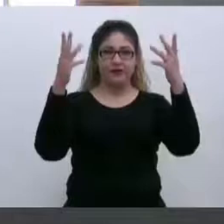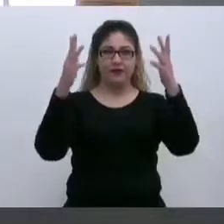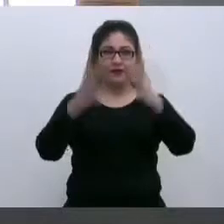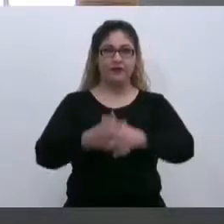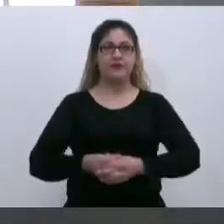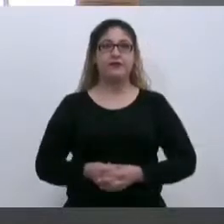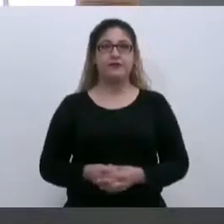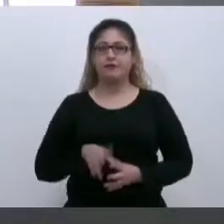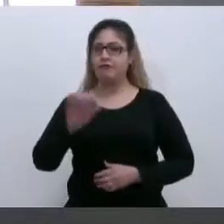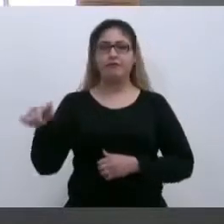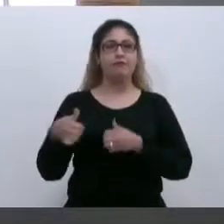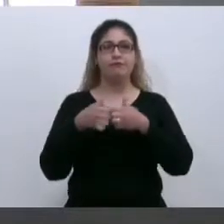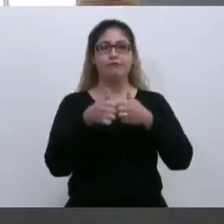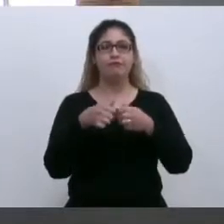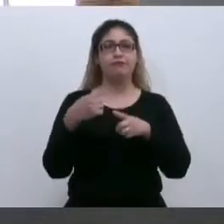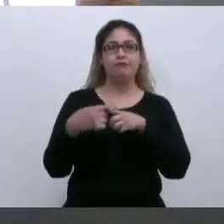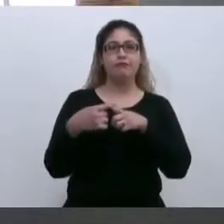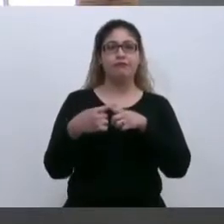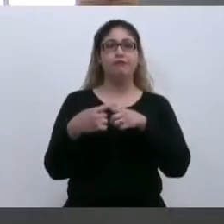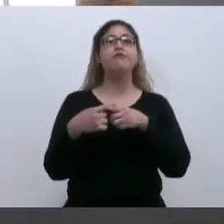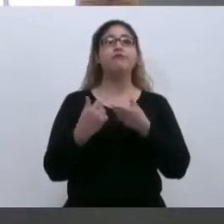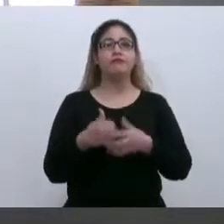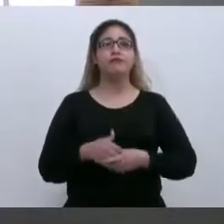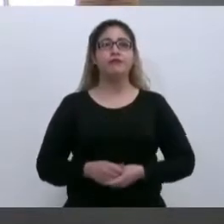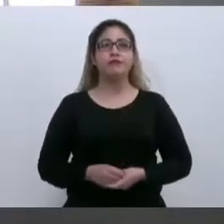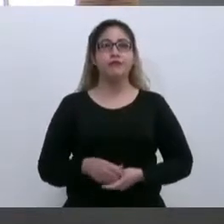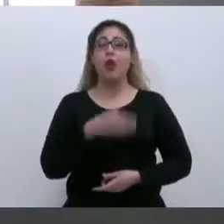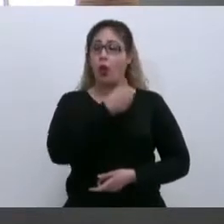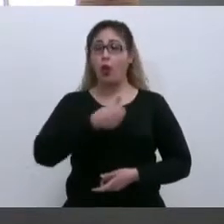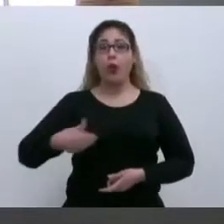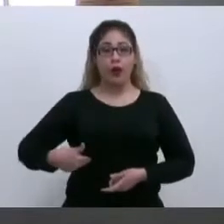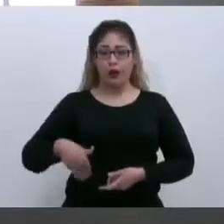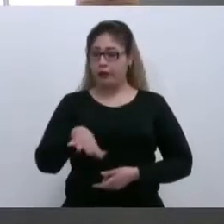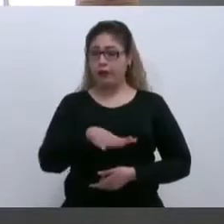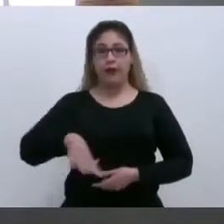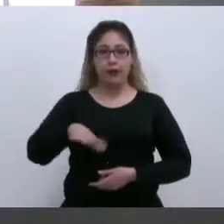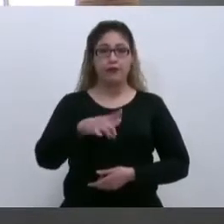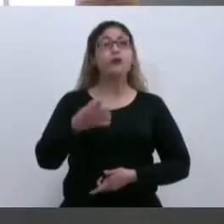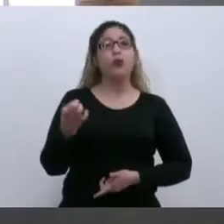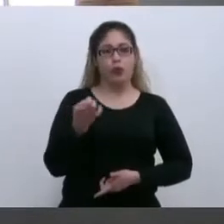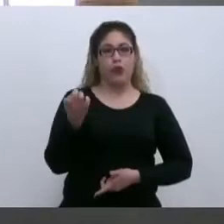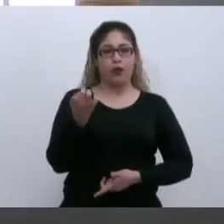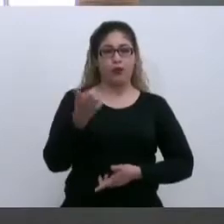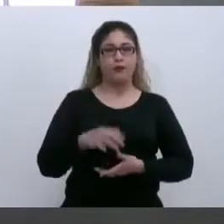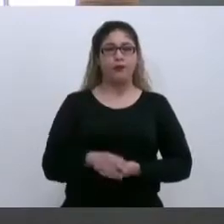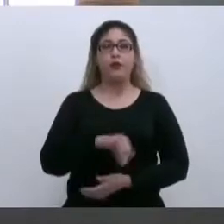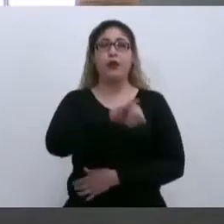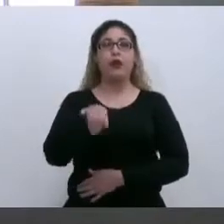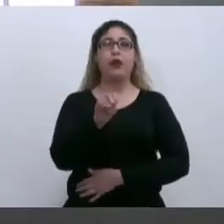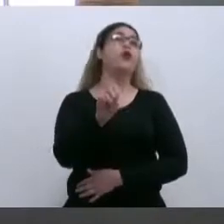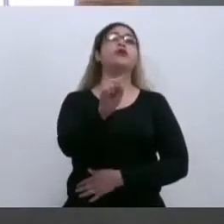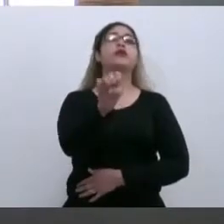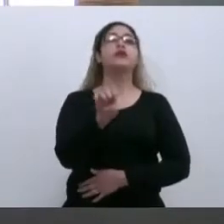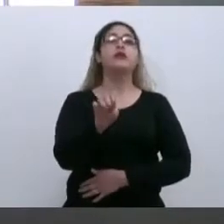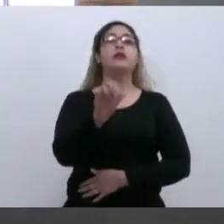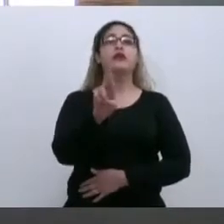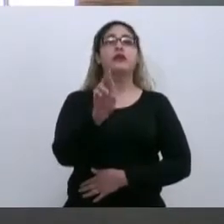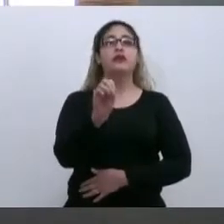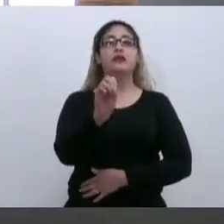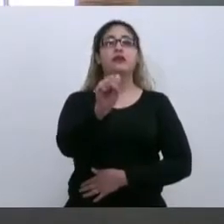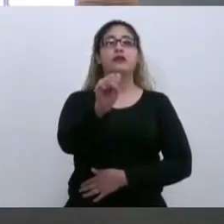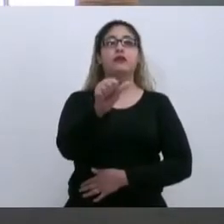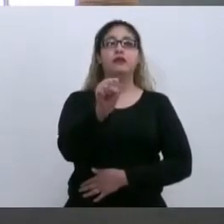Lo acompañan el gobernador constitucional del estado de Durango, José Rosas Aispuro Torres.